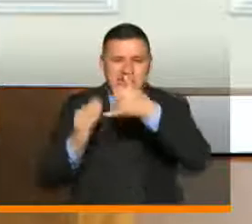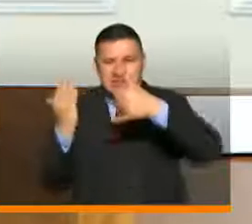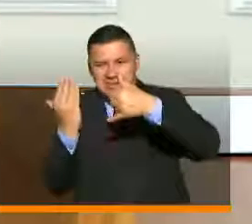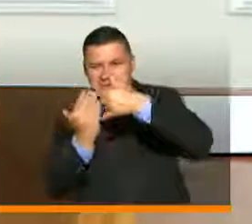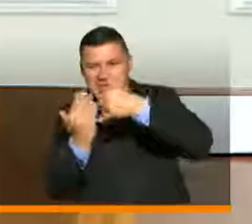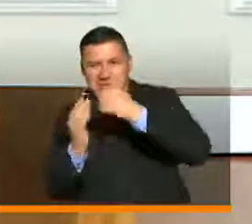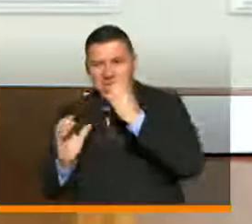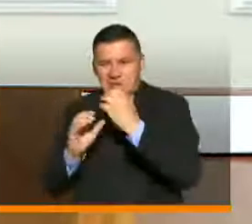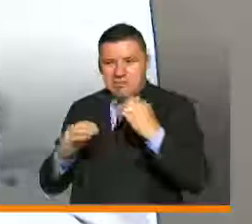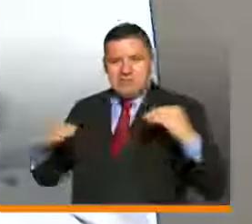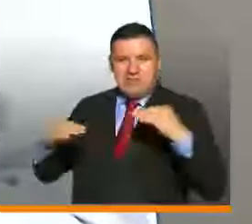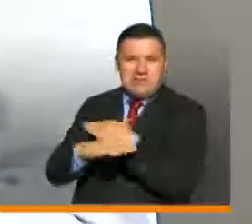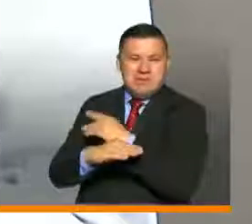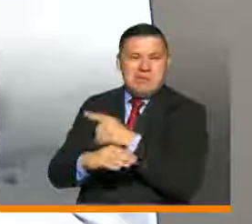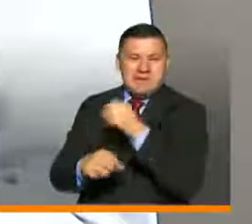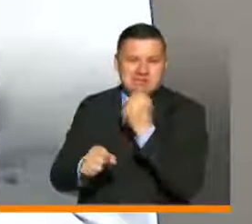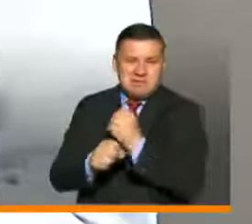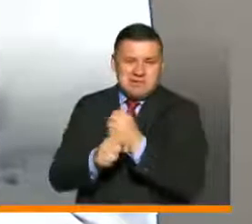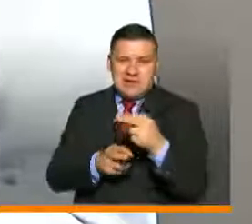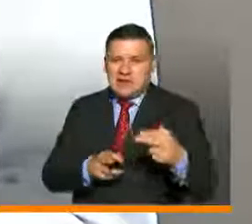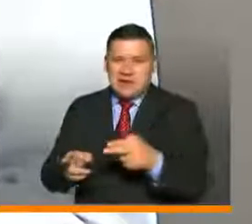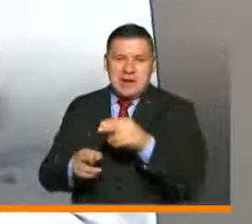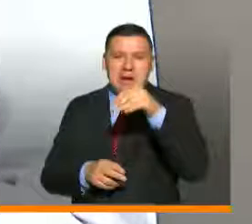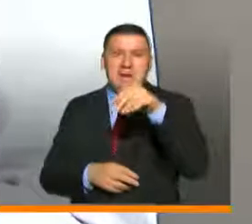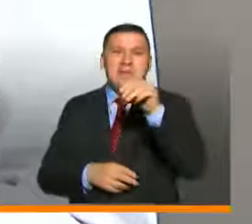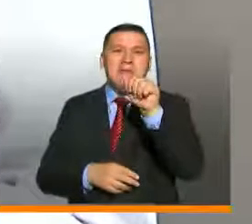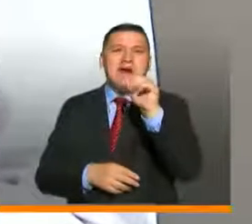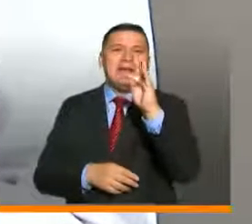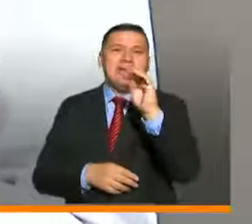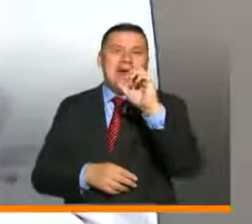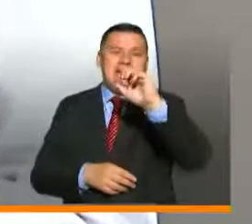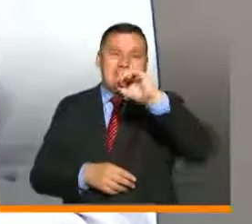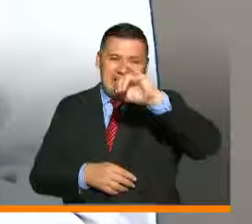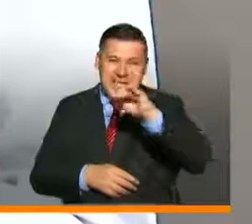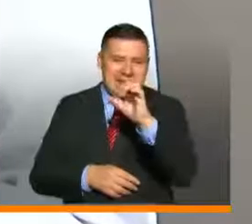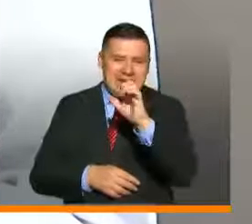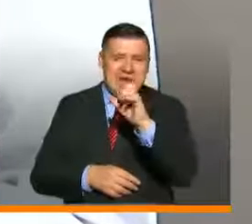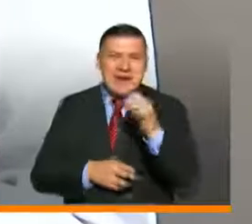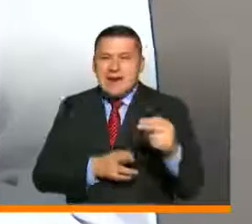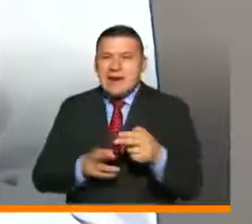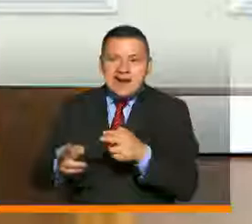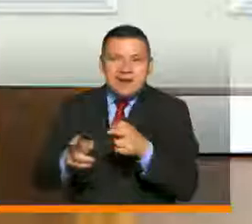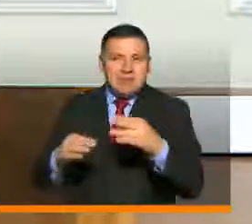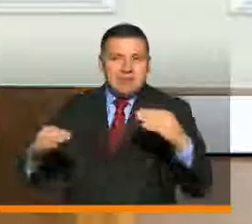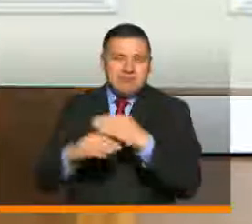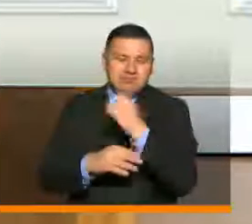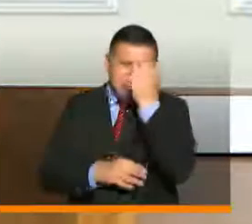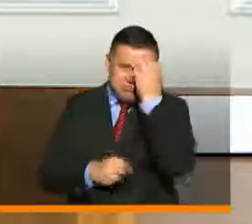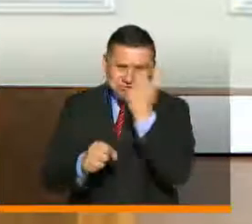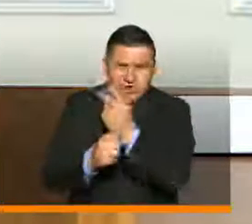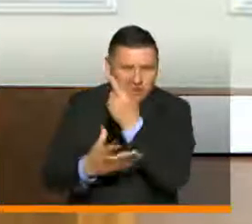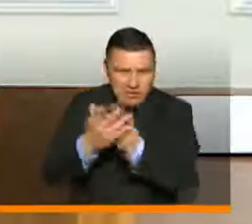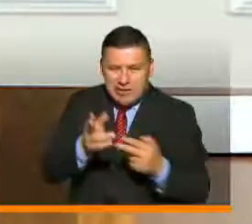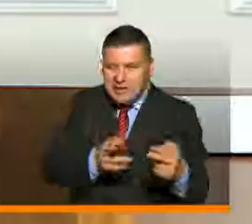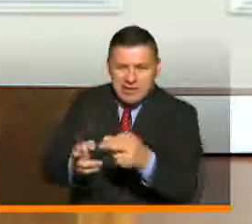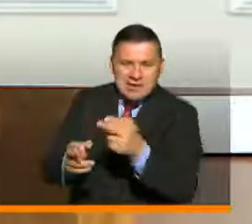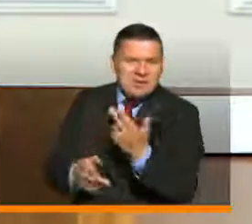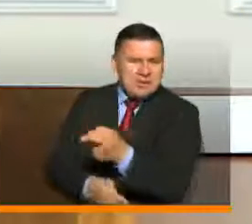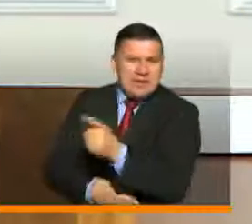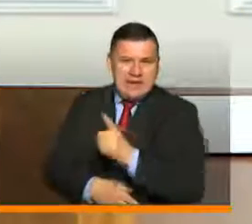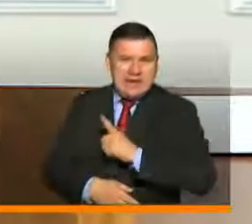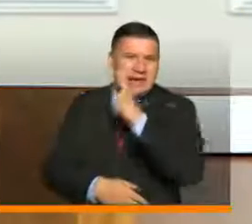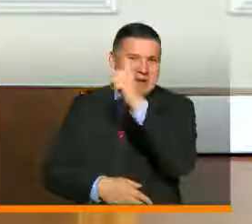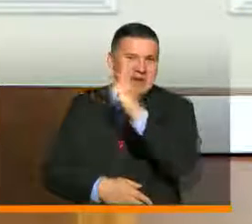que va a comunicar a través del río mataje que es la espriella del río mataje una vía muy importante alcaldesa y usted está